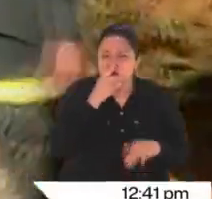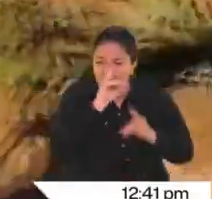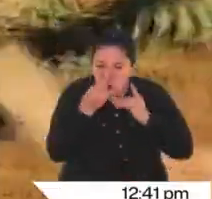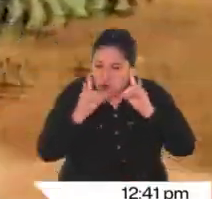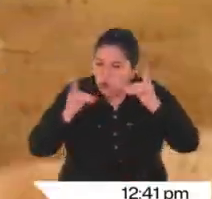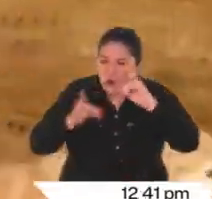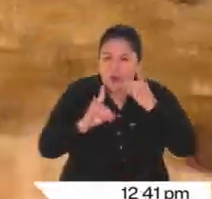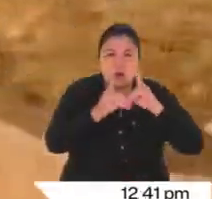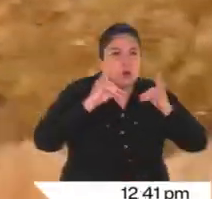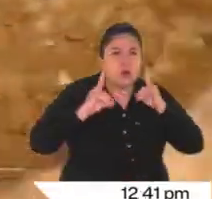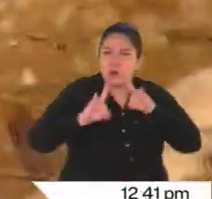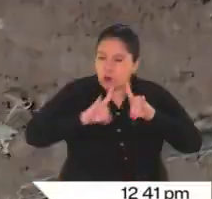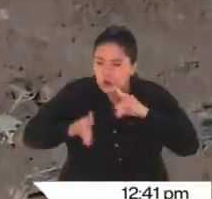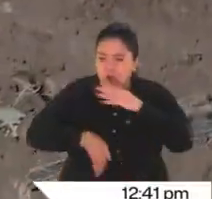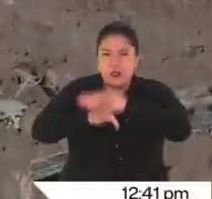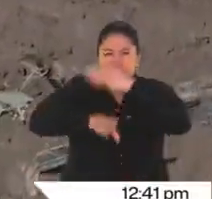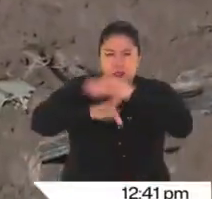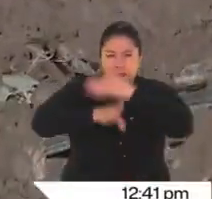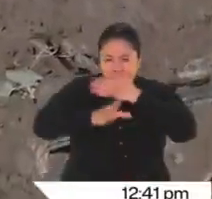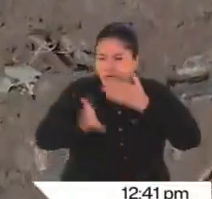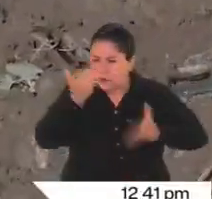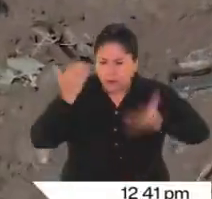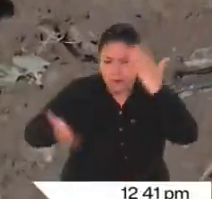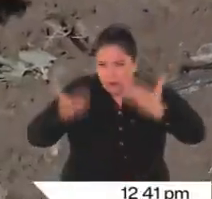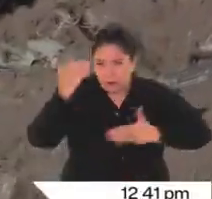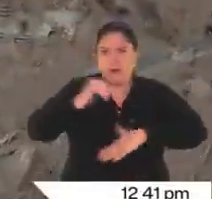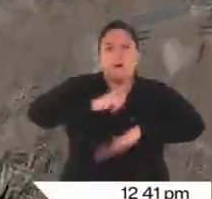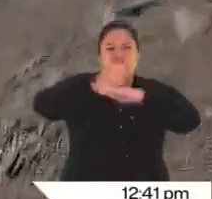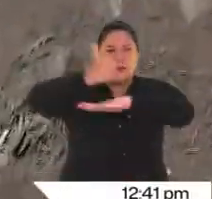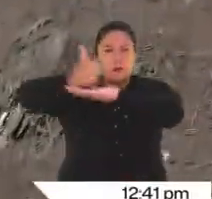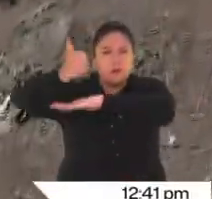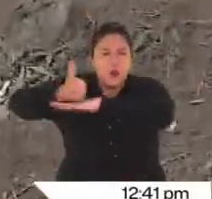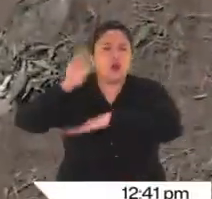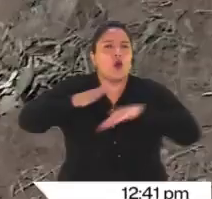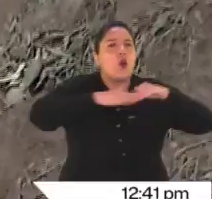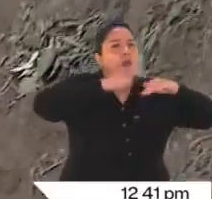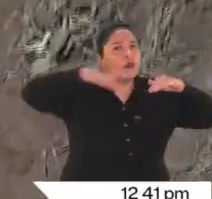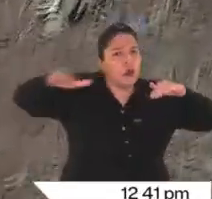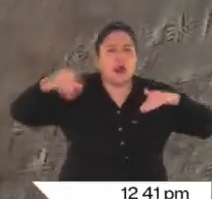rescate llegarán a la zona apoyando las labores junto a las autoridades de Antioquia y Chocó.